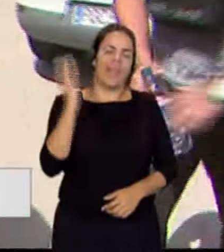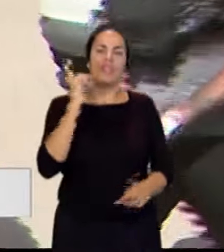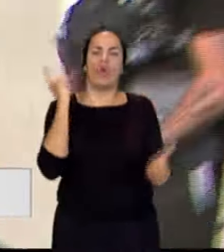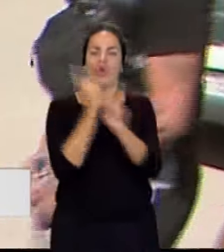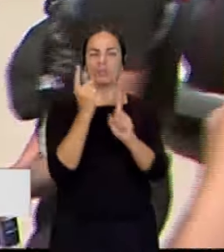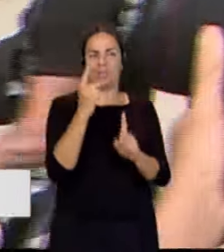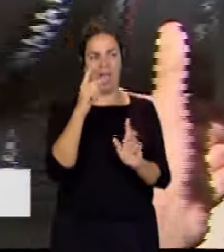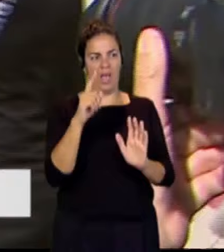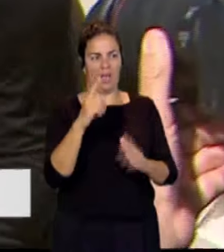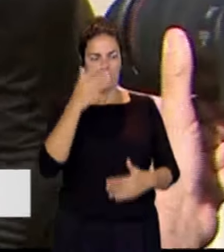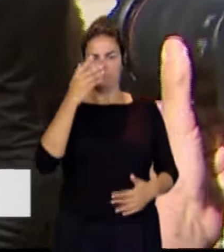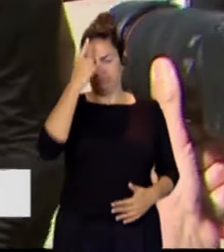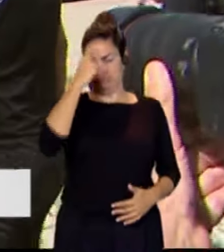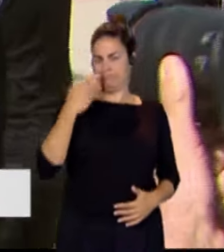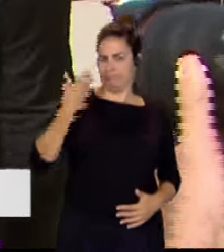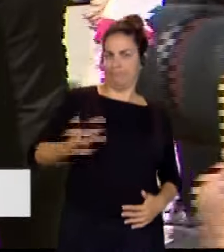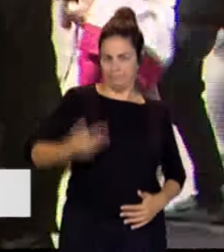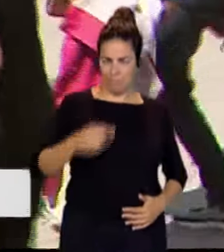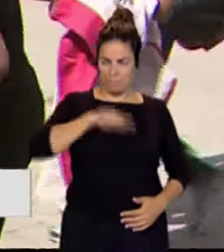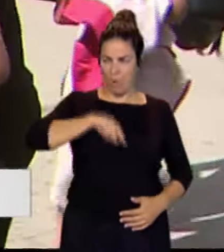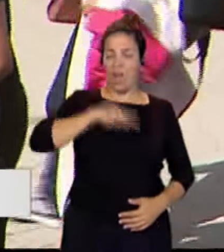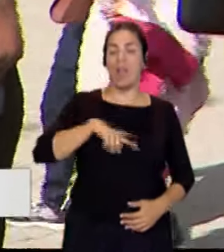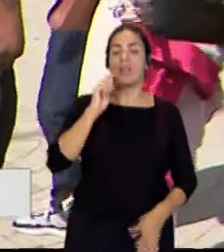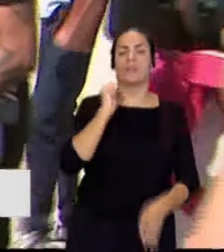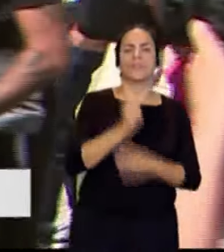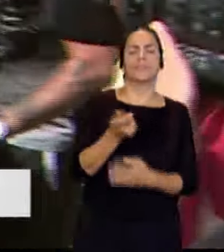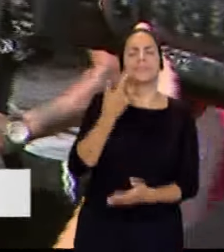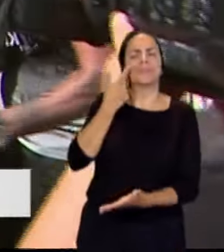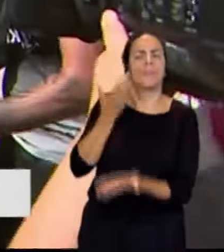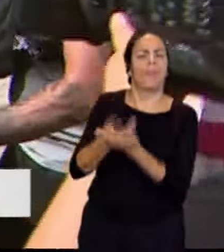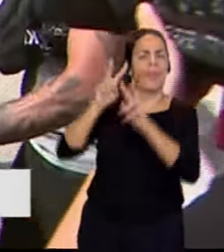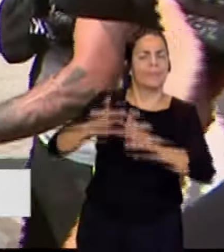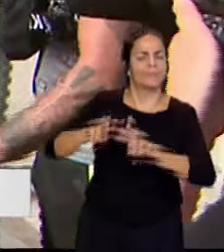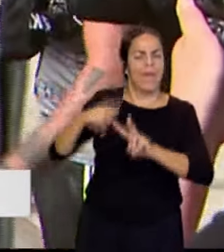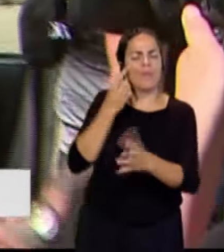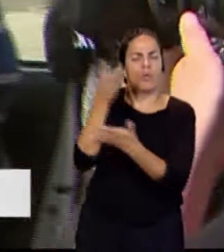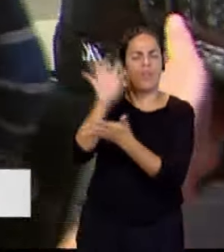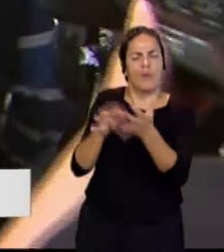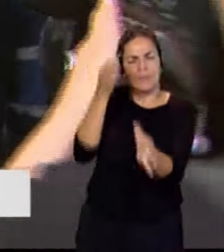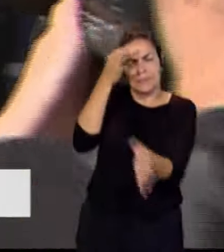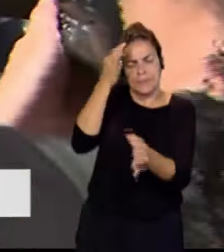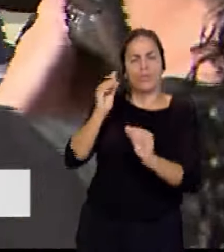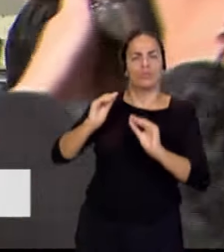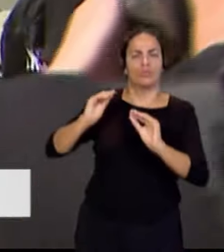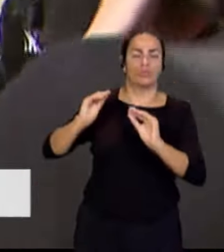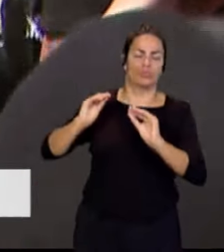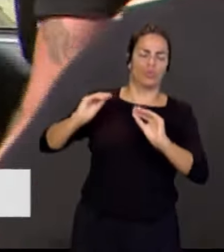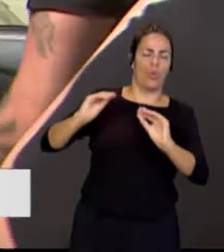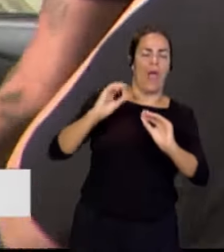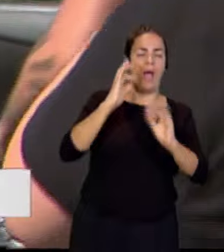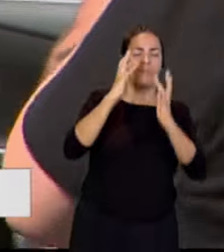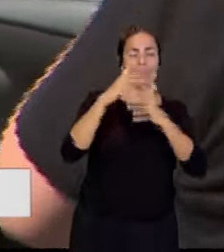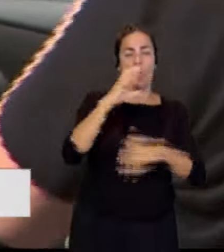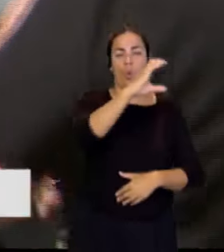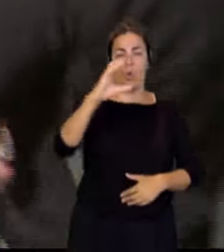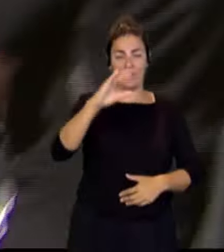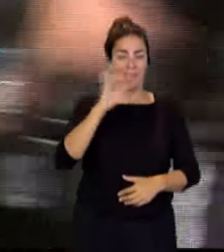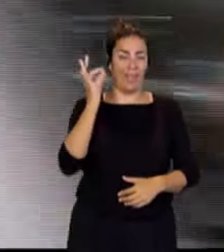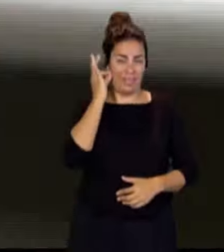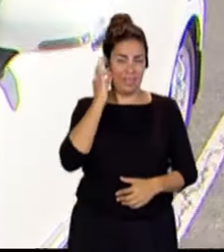solicitado varias diligencias como un informe detallado sobre las actividades económicas en la cuenta de Juana Ramos desde el año